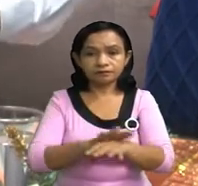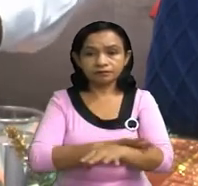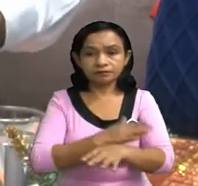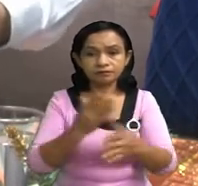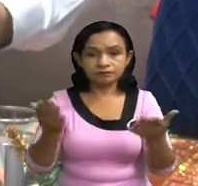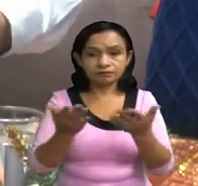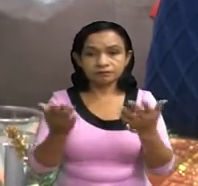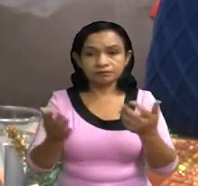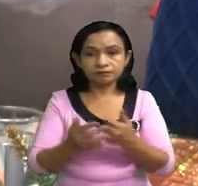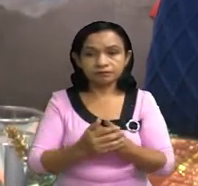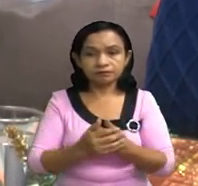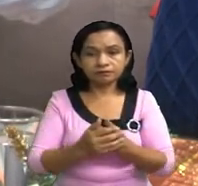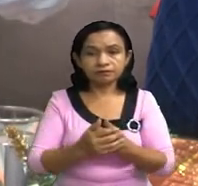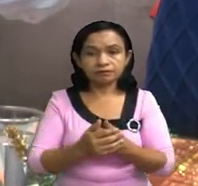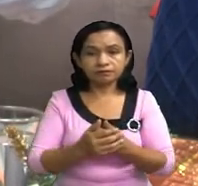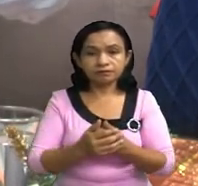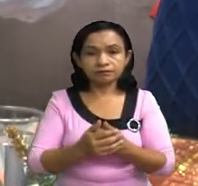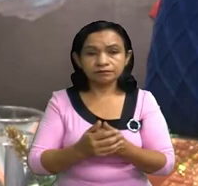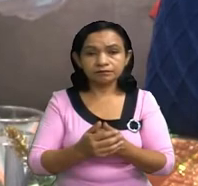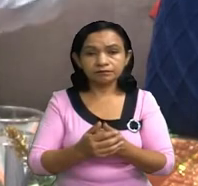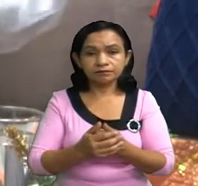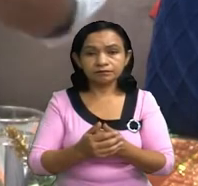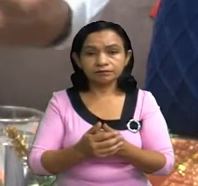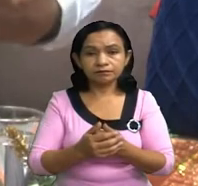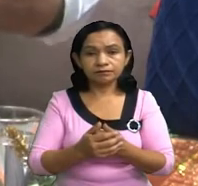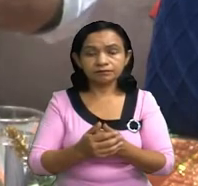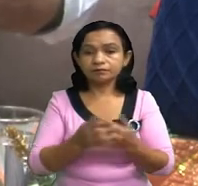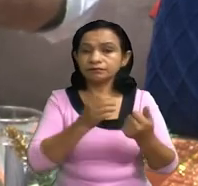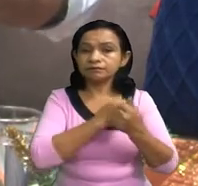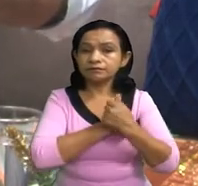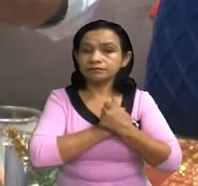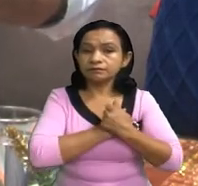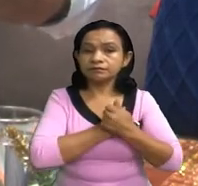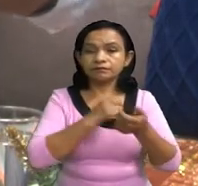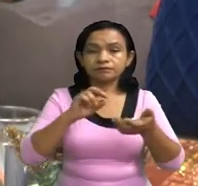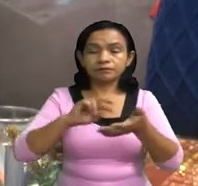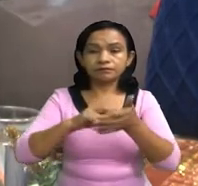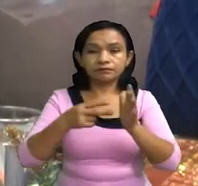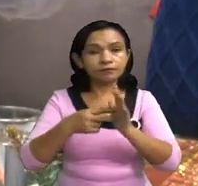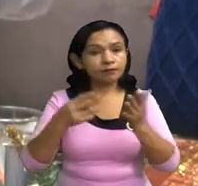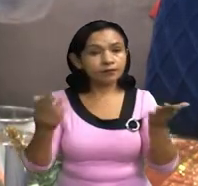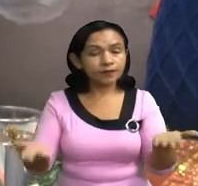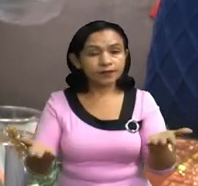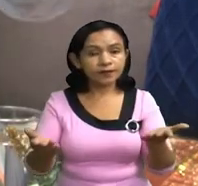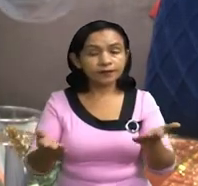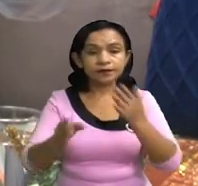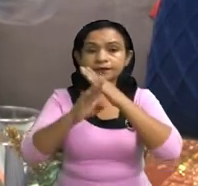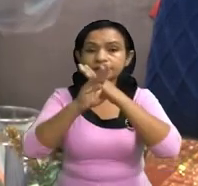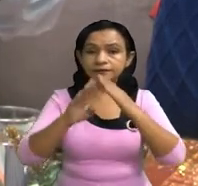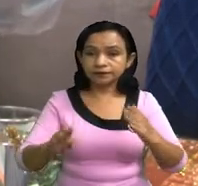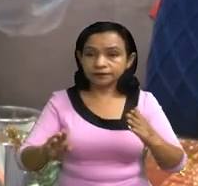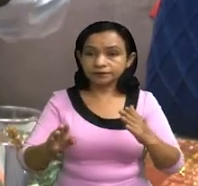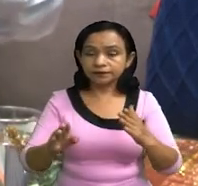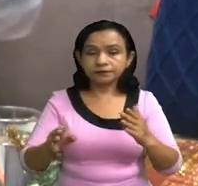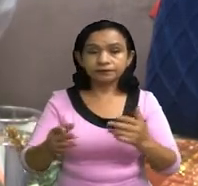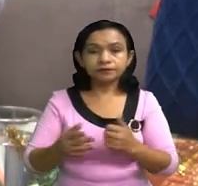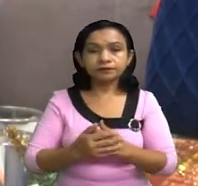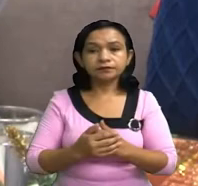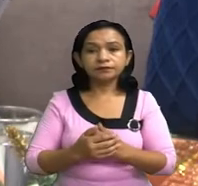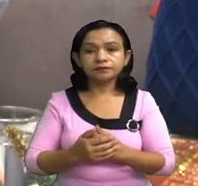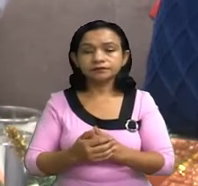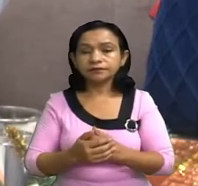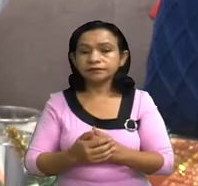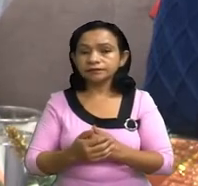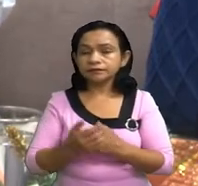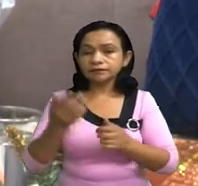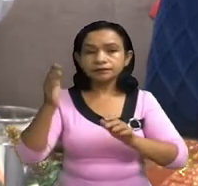fíjate, cómo somos, que somos de amor, que somos de paz y de reconciliación.